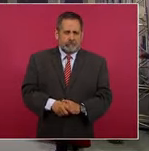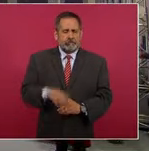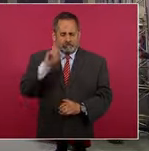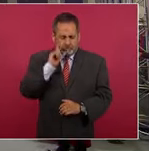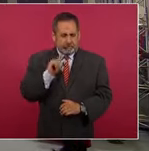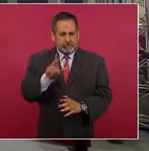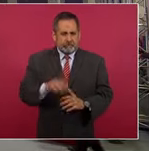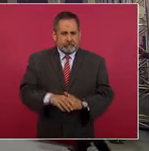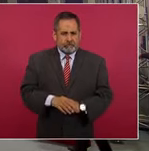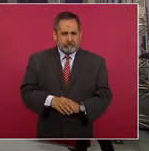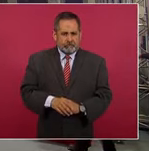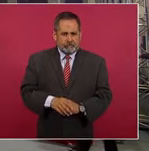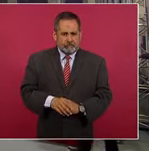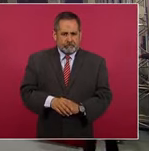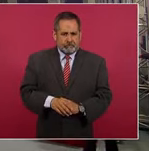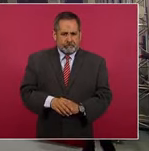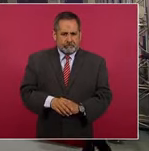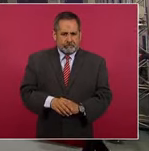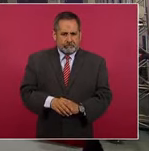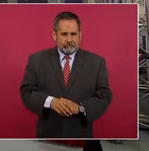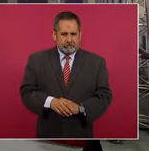Mañana.